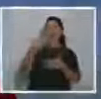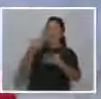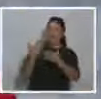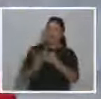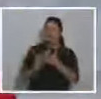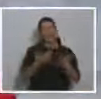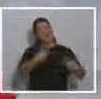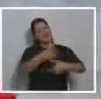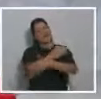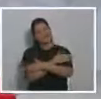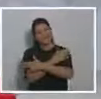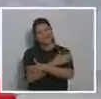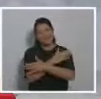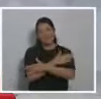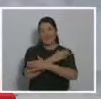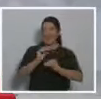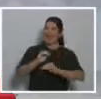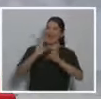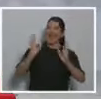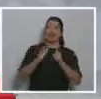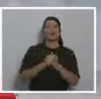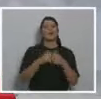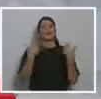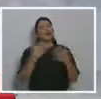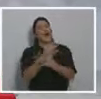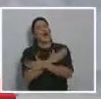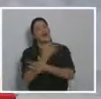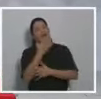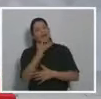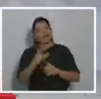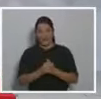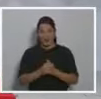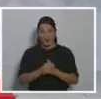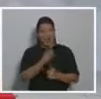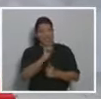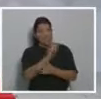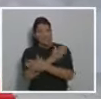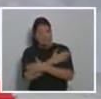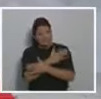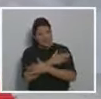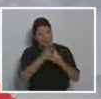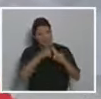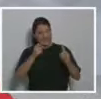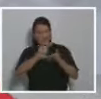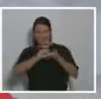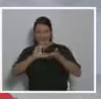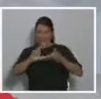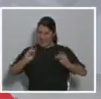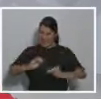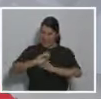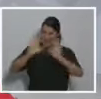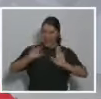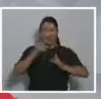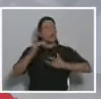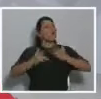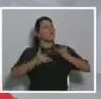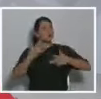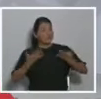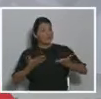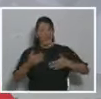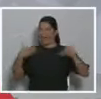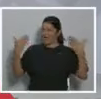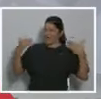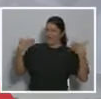colones. Regáleme un abracito, doña Marta Eugenia. Ay, qué rico. Ese abracito sancarleño. Por supuesto. ¿Cómo se siente? ¿Bien? Ah,